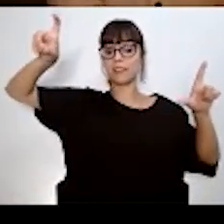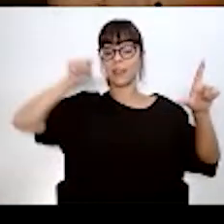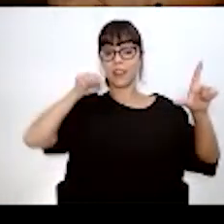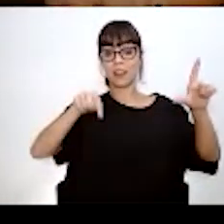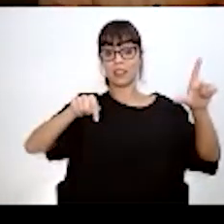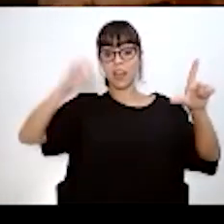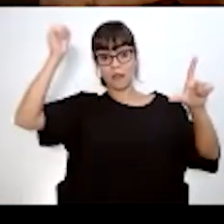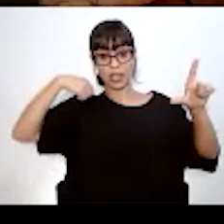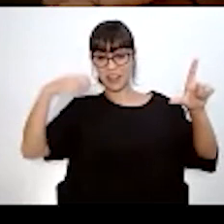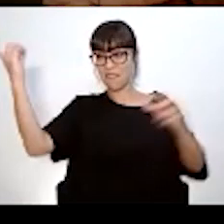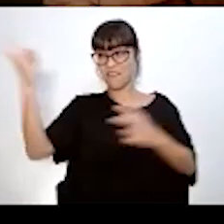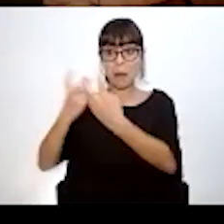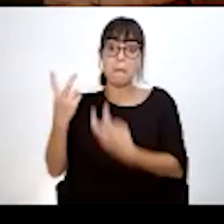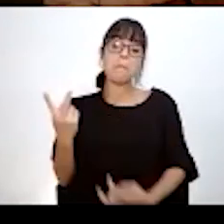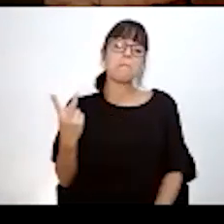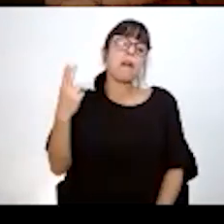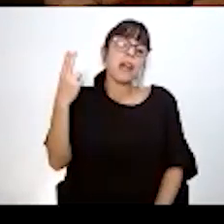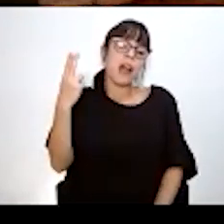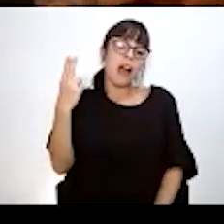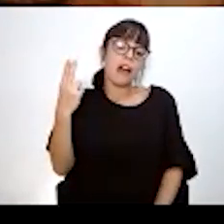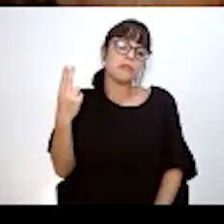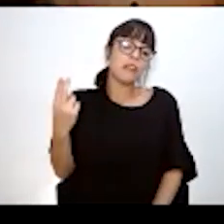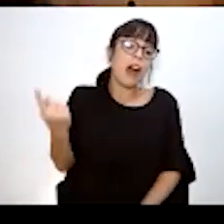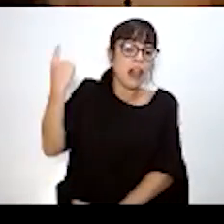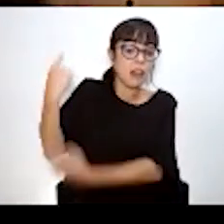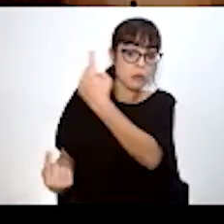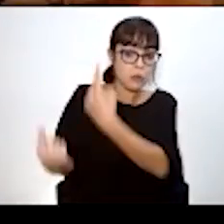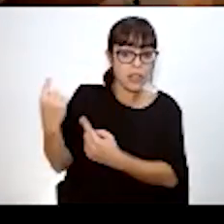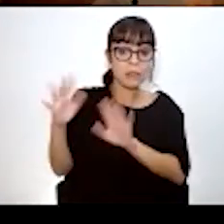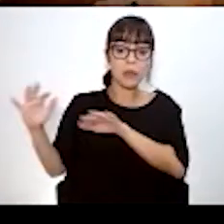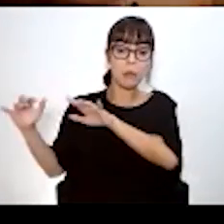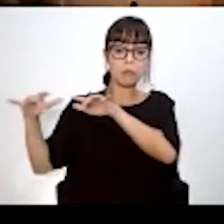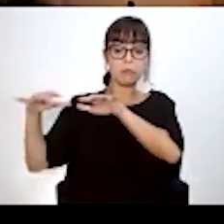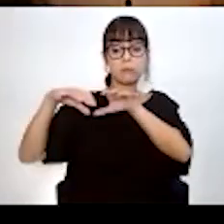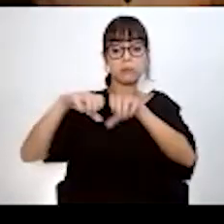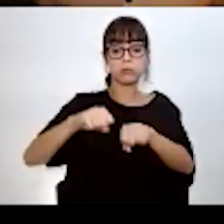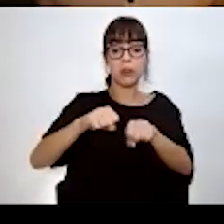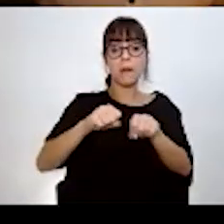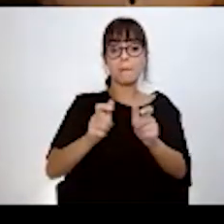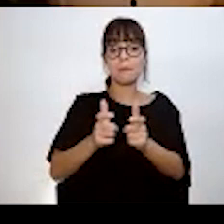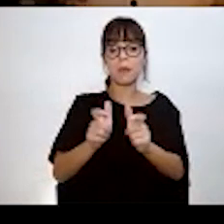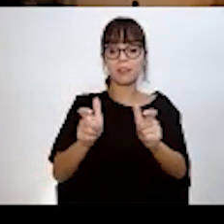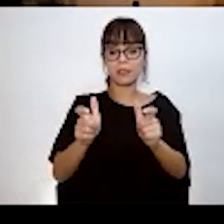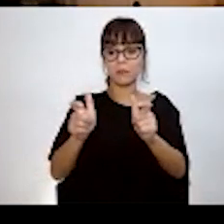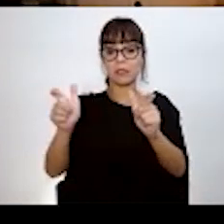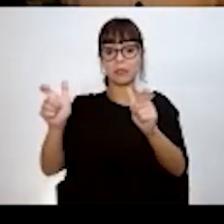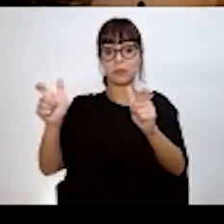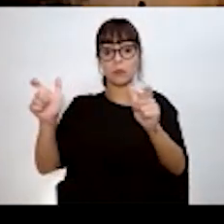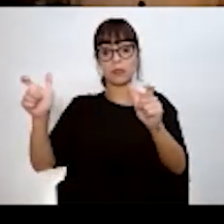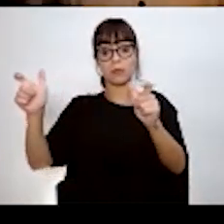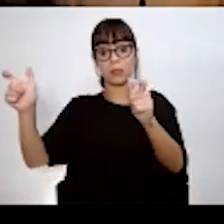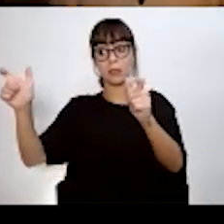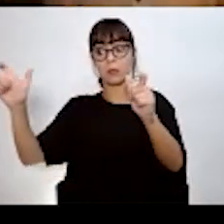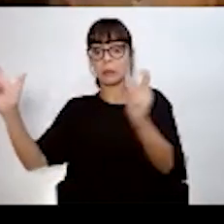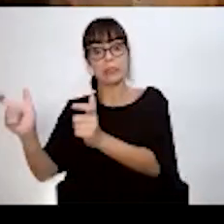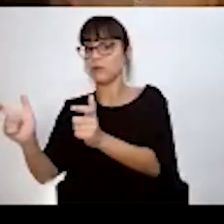pero a lo largo de todo el proceso de ocupación de la isla crecieron de forma exponencial, siempre sin ningún tipo de descenso,